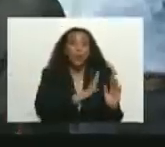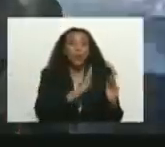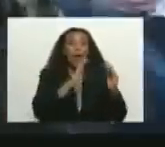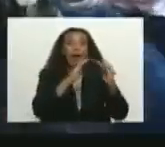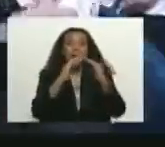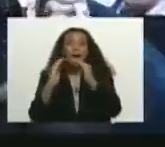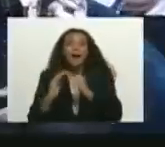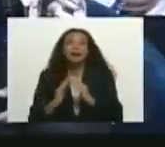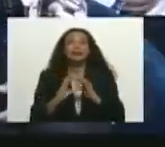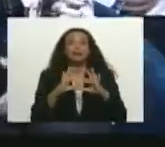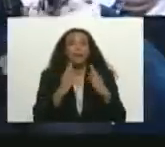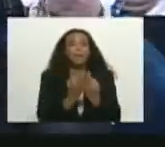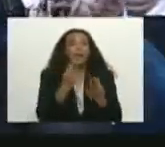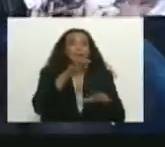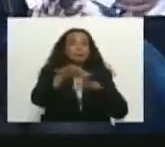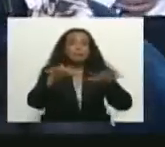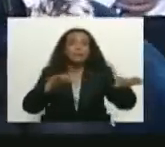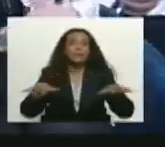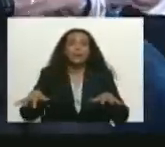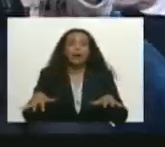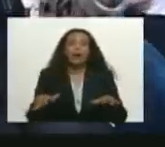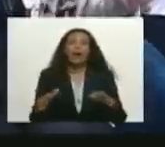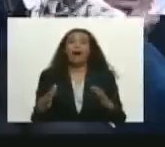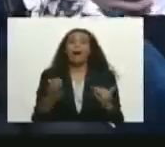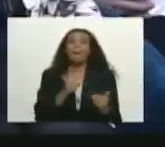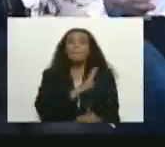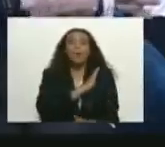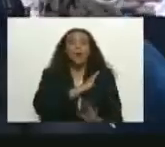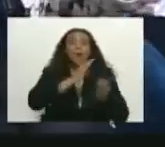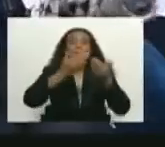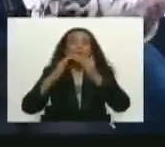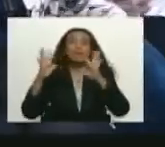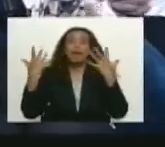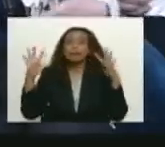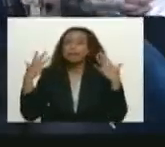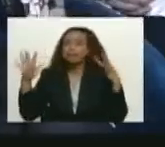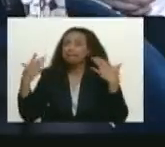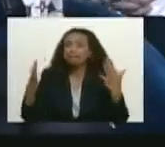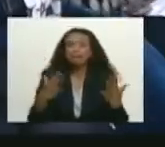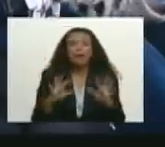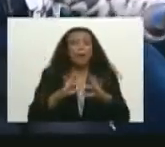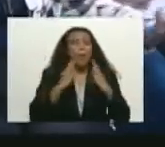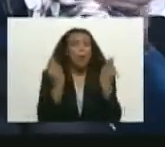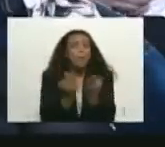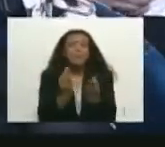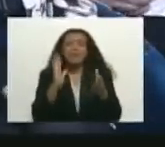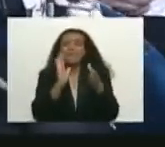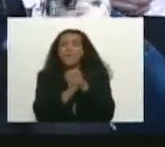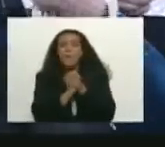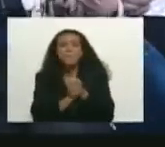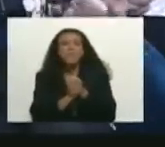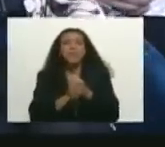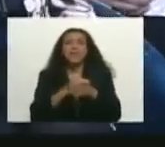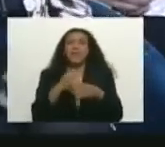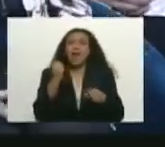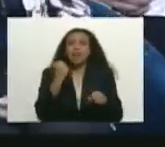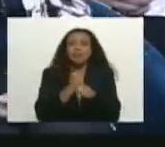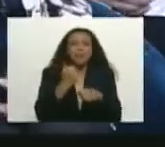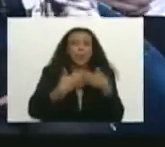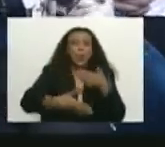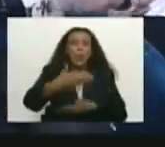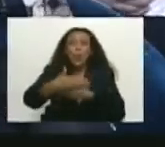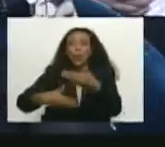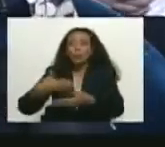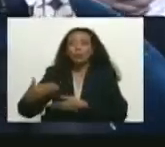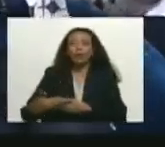Cada delegación de cada estado fueron recibidos por sus comunidades, por sus padres, por los compañeros de las orquestas